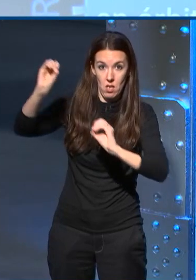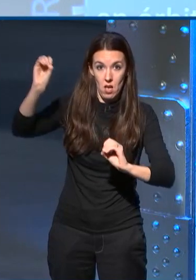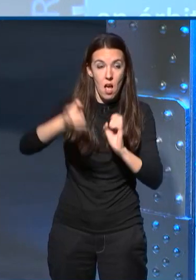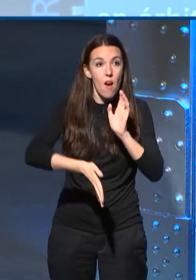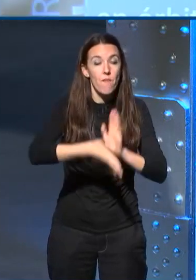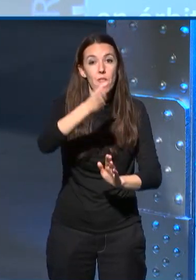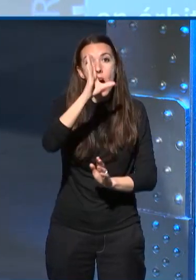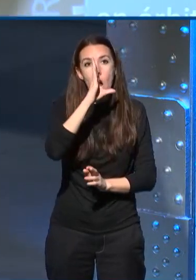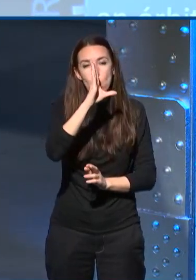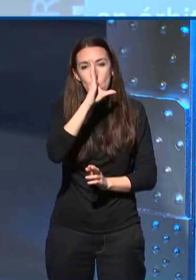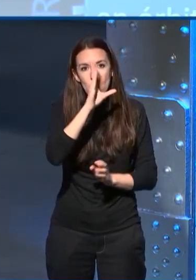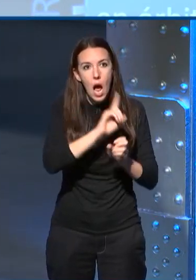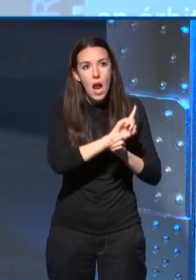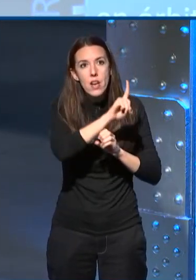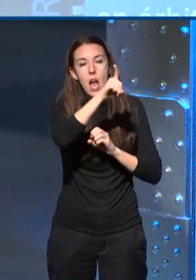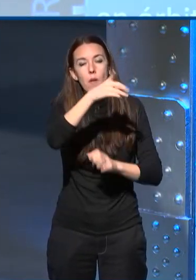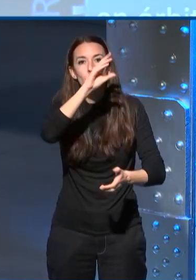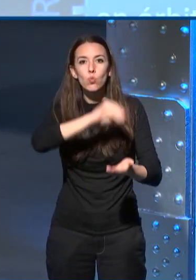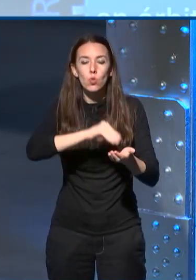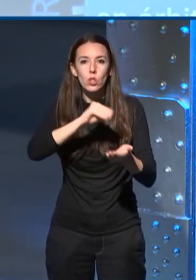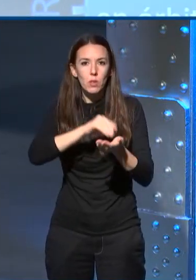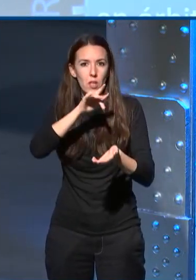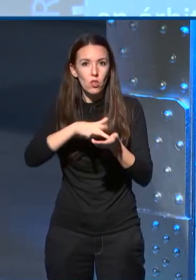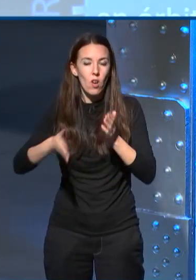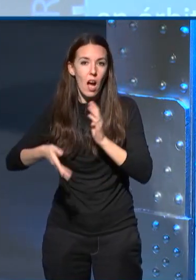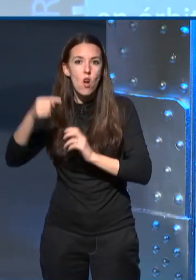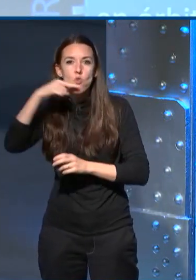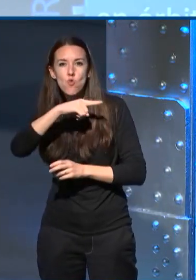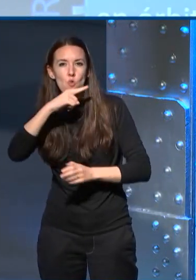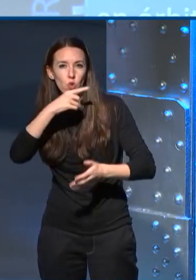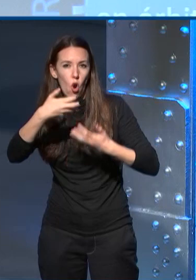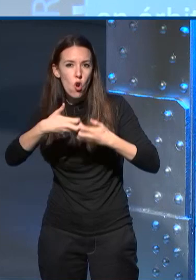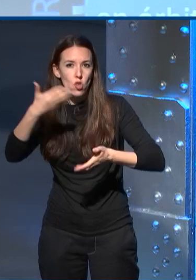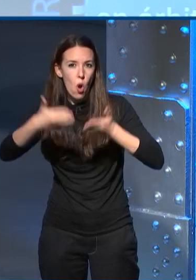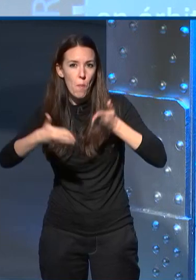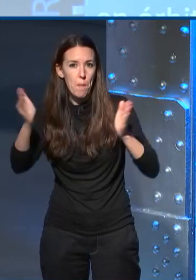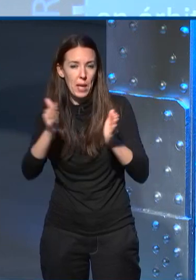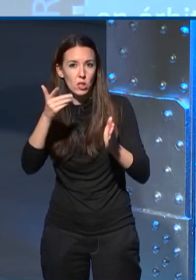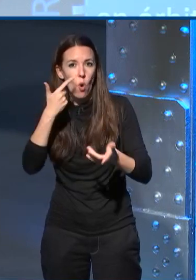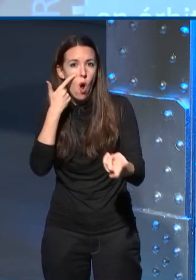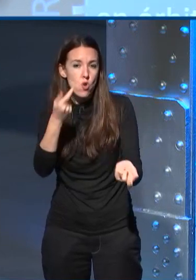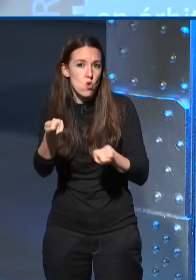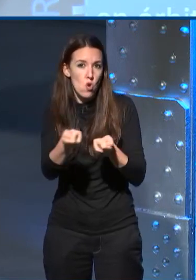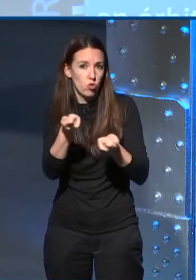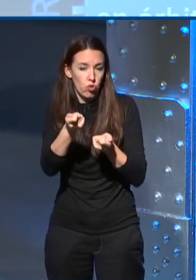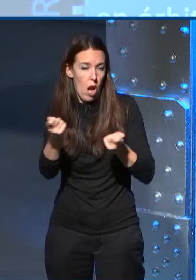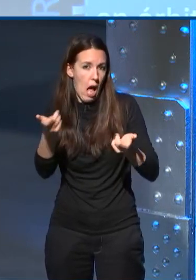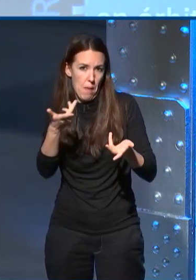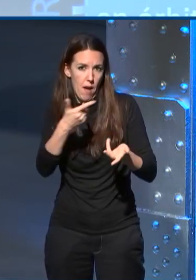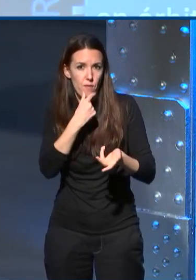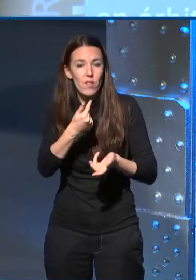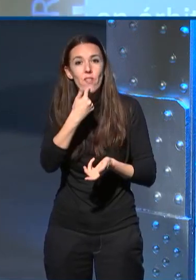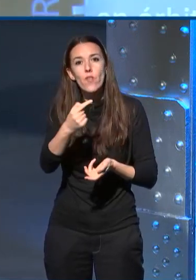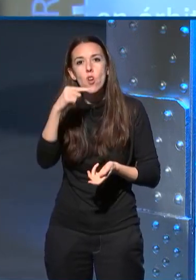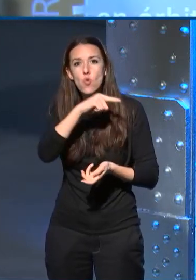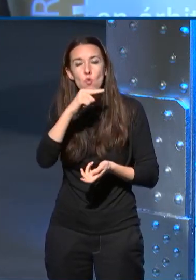Luna, pues las naves estas muchas veces, cuando mandaron los rusos pequeños rovers, pues lo controlaba alguien con un joystick. Decían en Rusia que